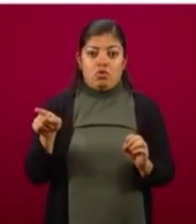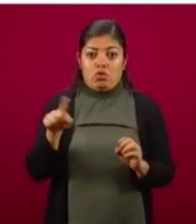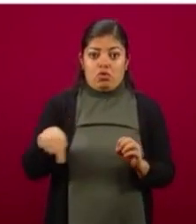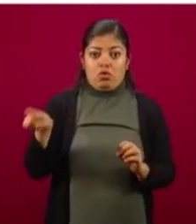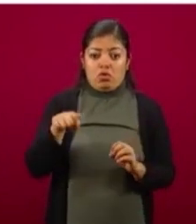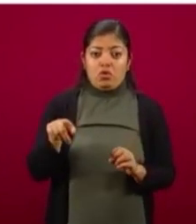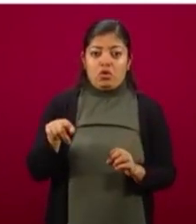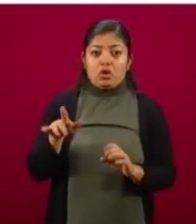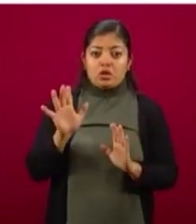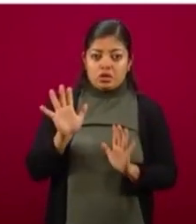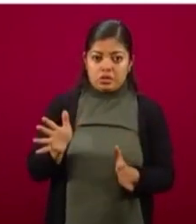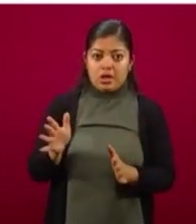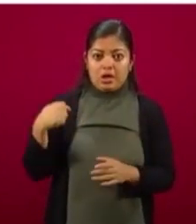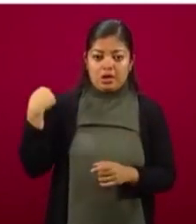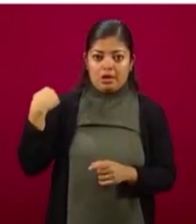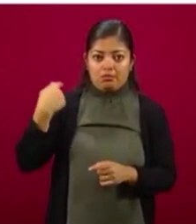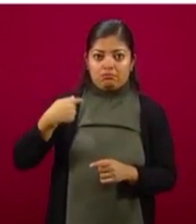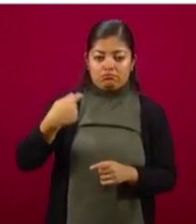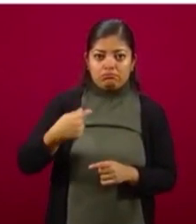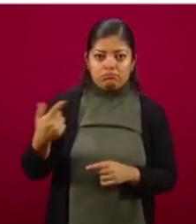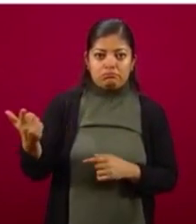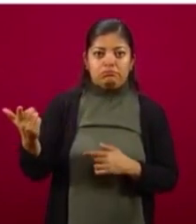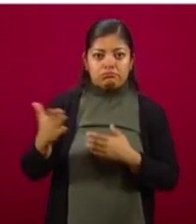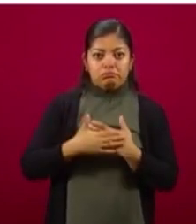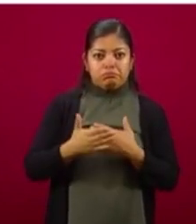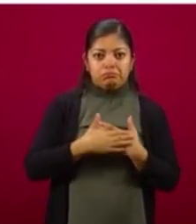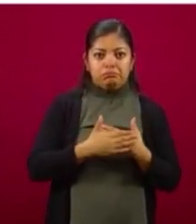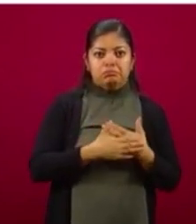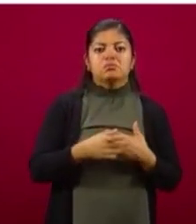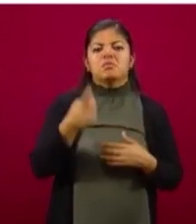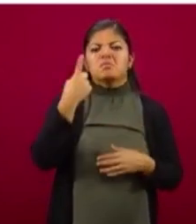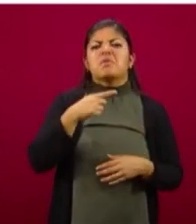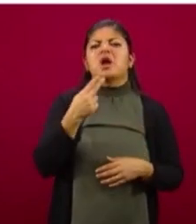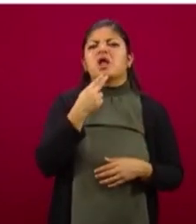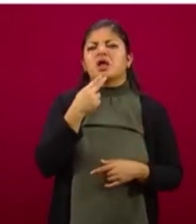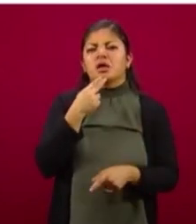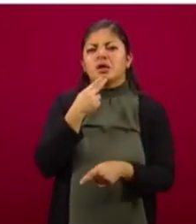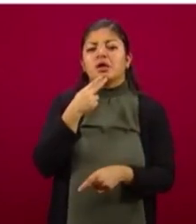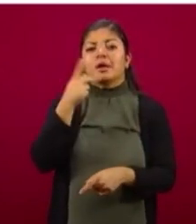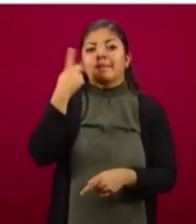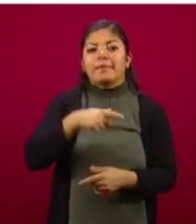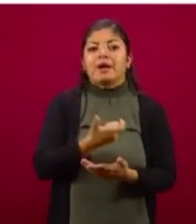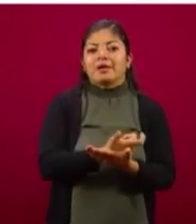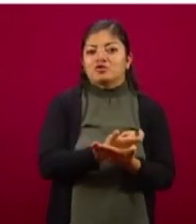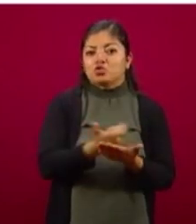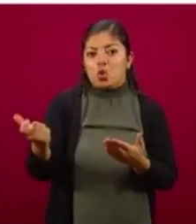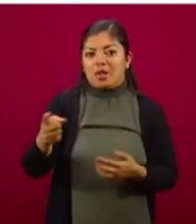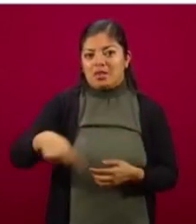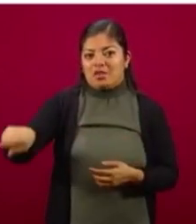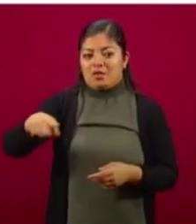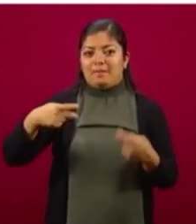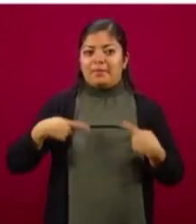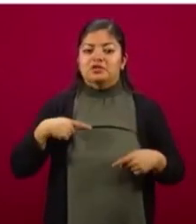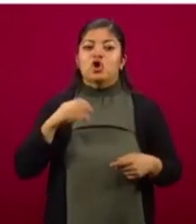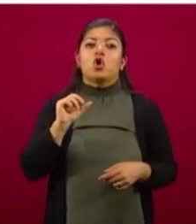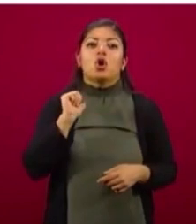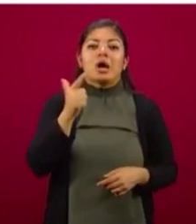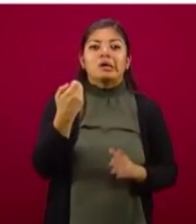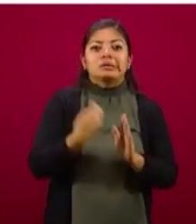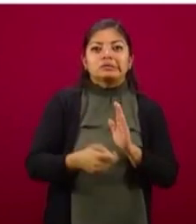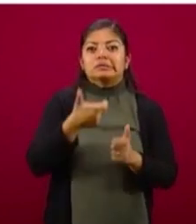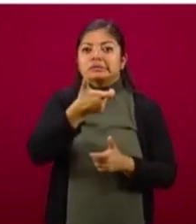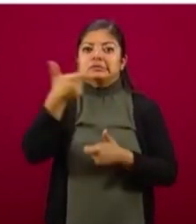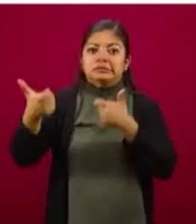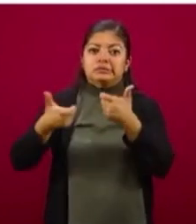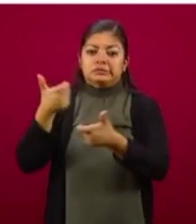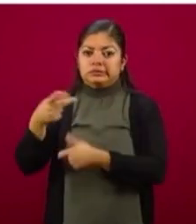nos lo manifestaron durante estos días, lo iban a utilizar justamente para pagar el salario de estas personas o algunos servicios. Y lo más importante, que